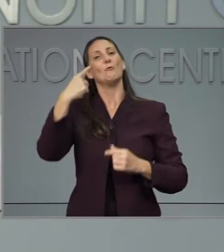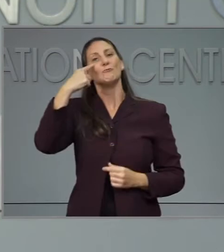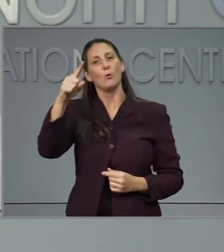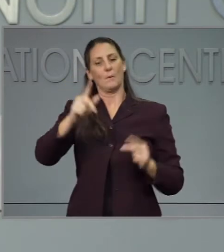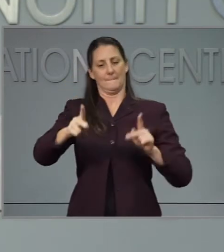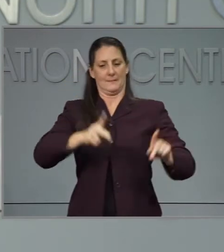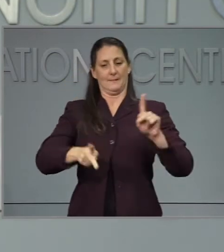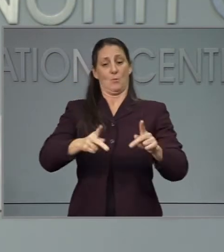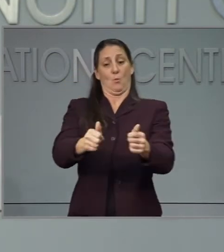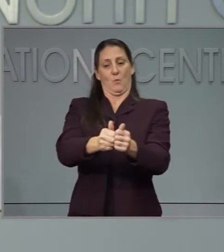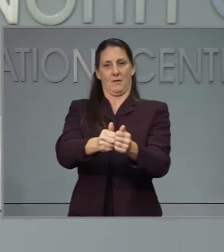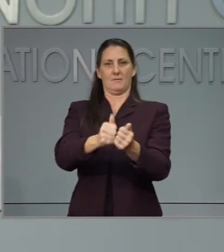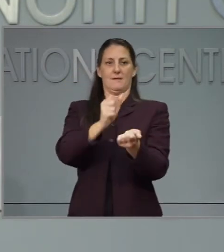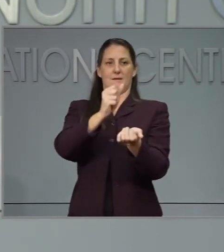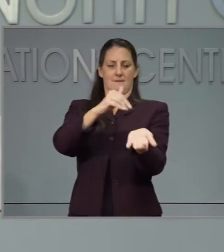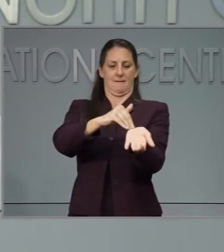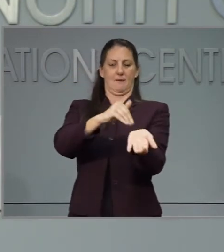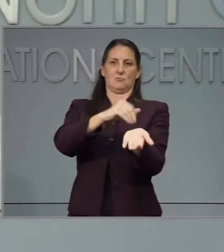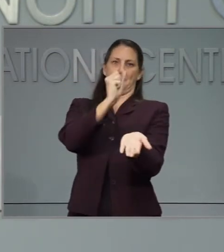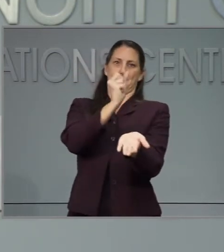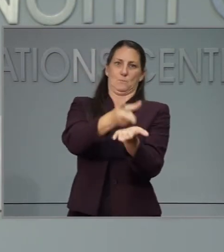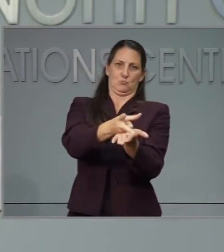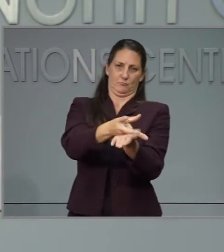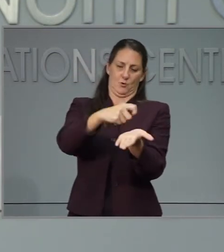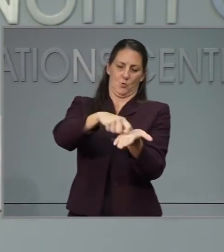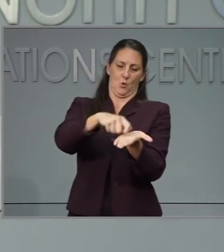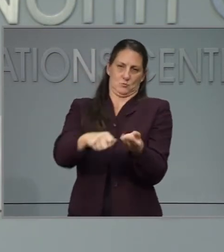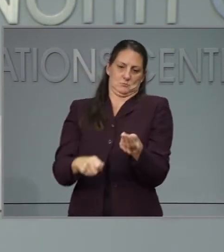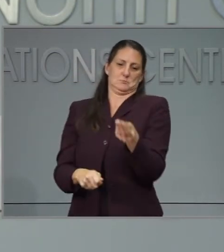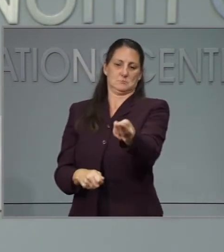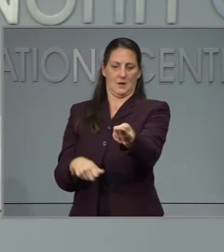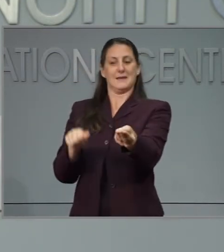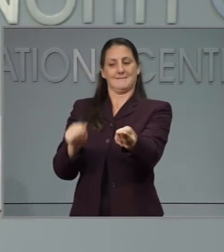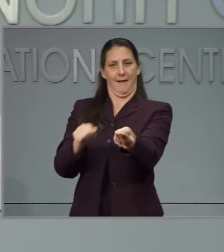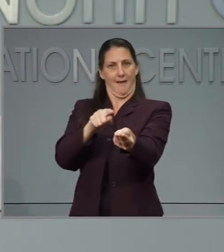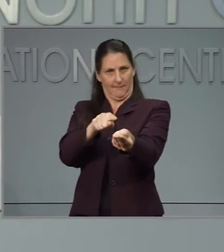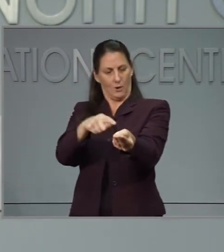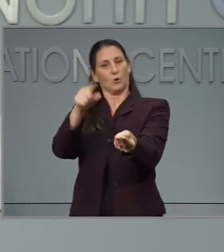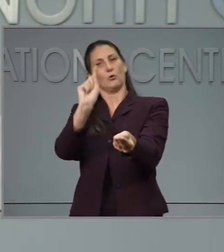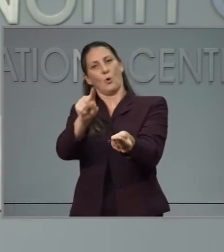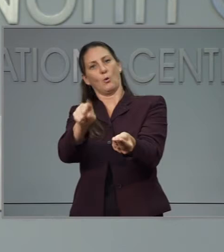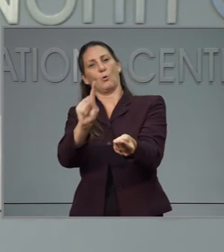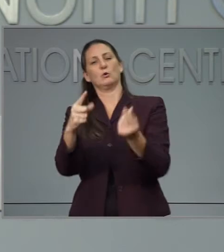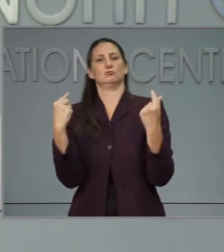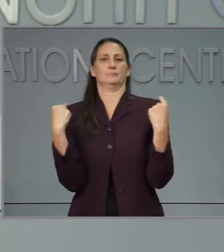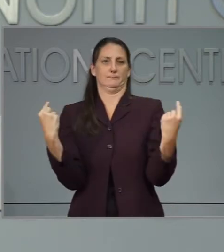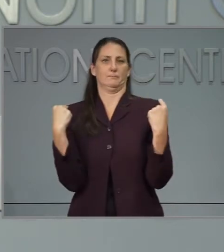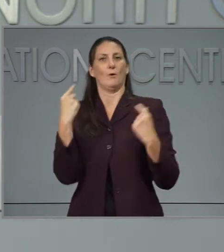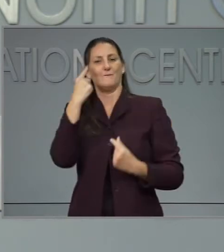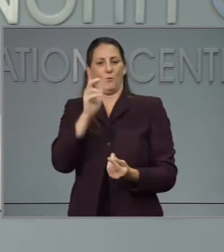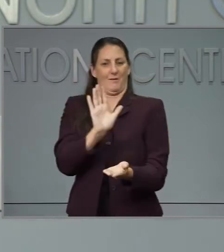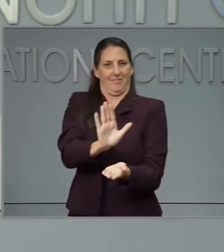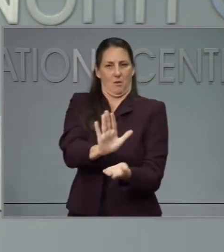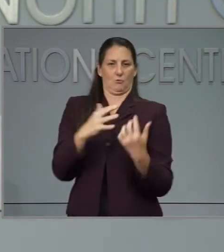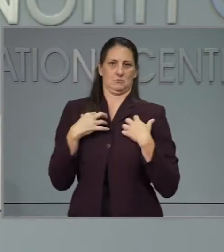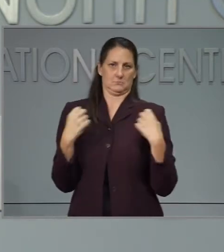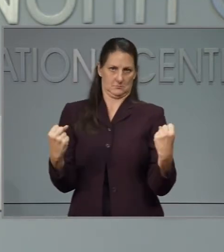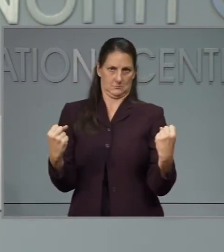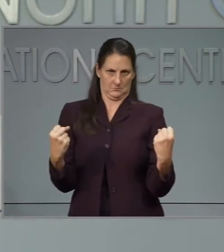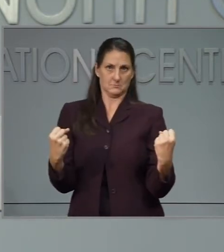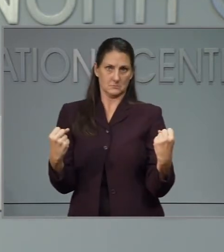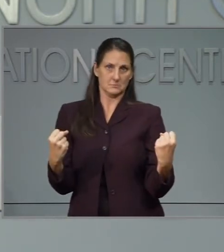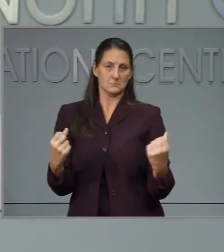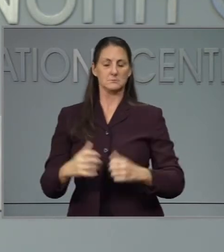personas, para aquellas personas que tenían notas de un doctor. Algunos estuvieron abiertos, pero